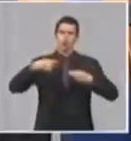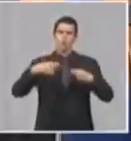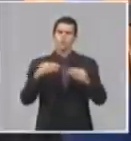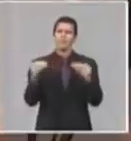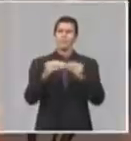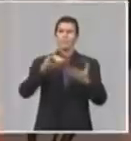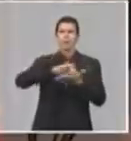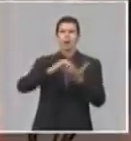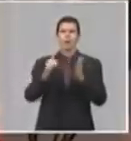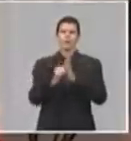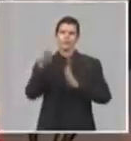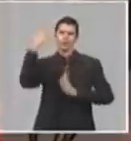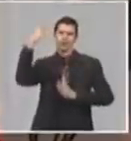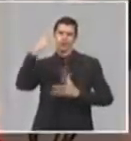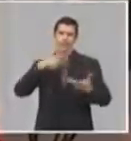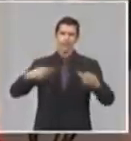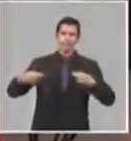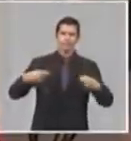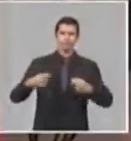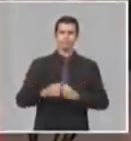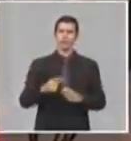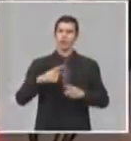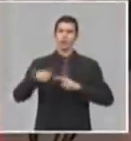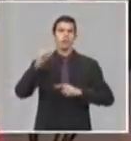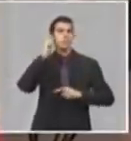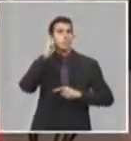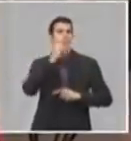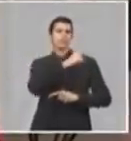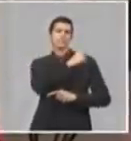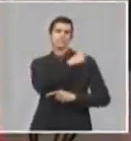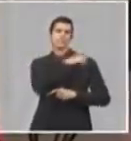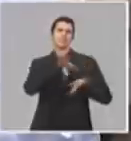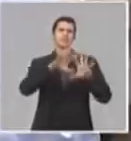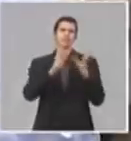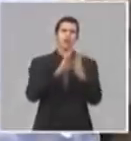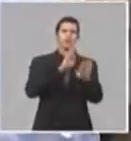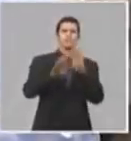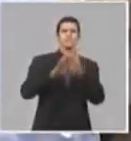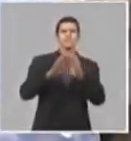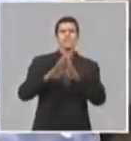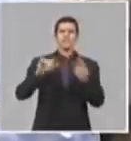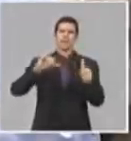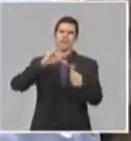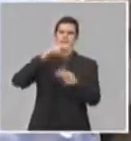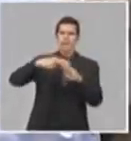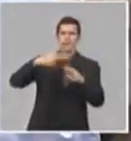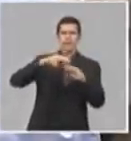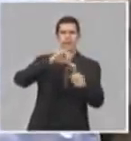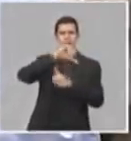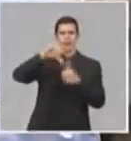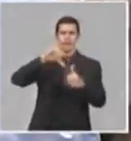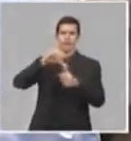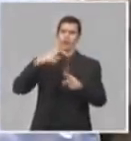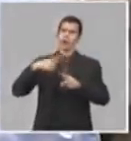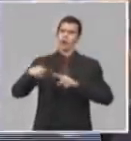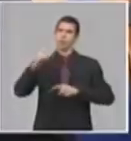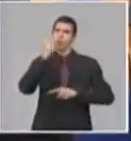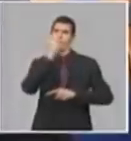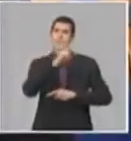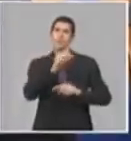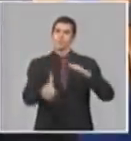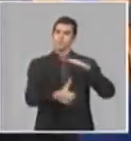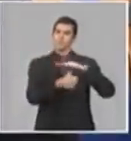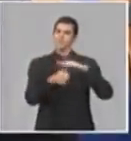Ortega Tamayo, directora general de Tiendas Caribe, y el compañero Héctor Orosa Busutil, presidente de la Corporación Cimex.